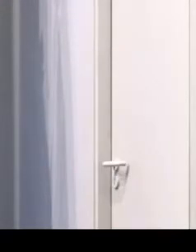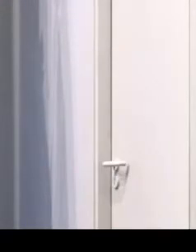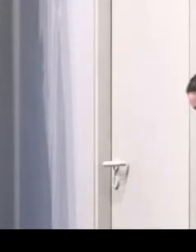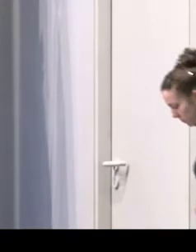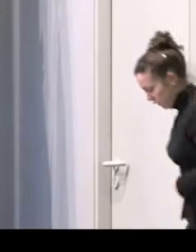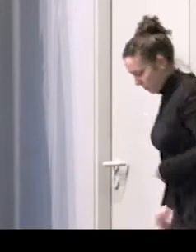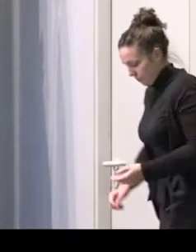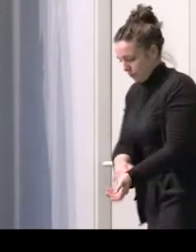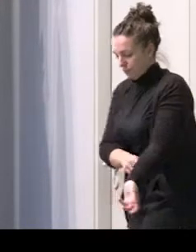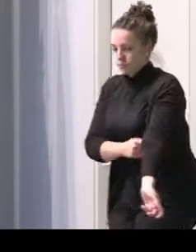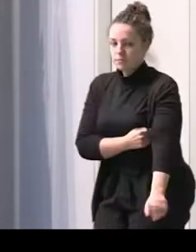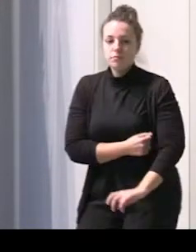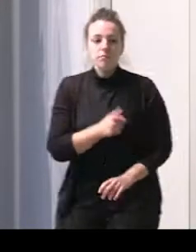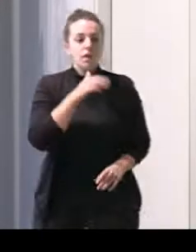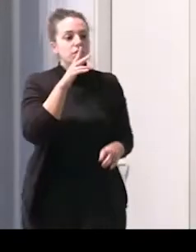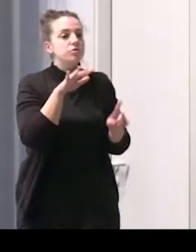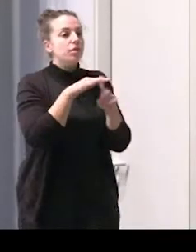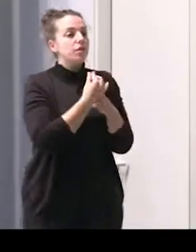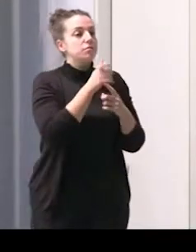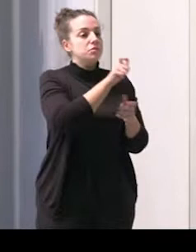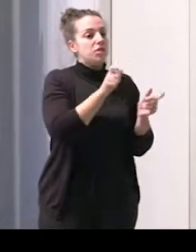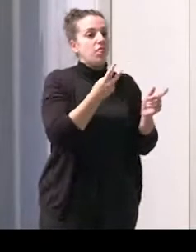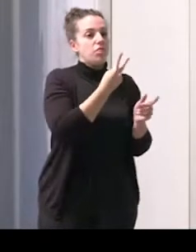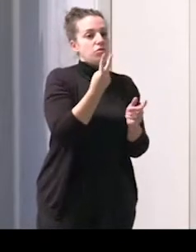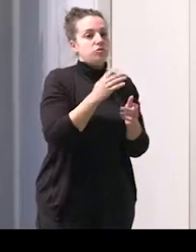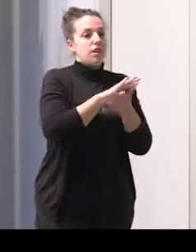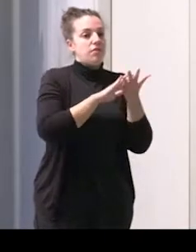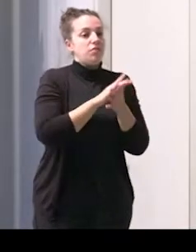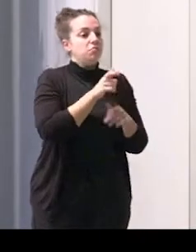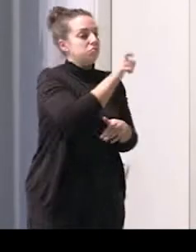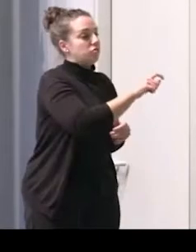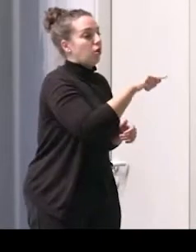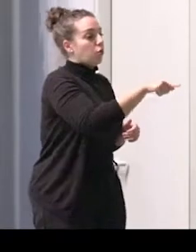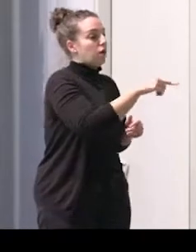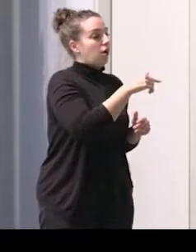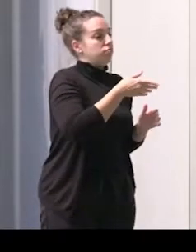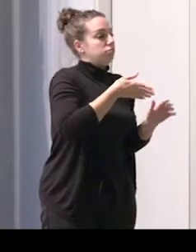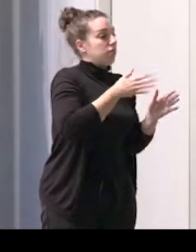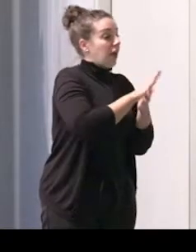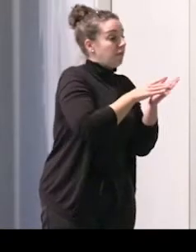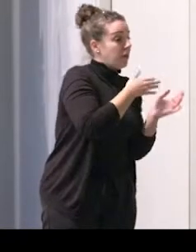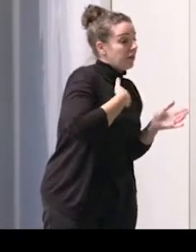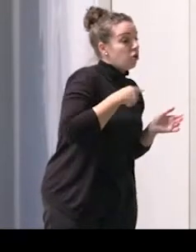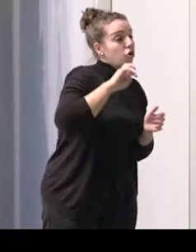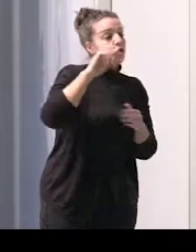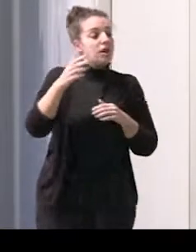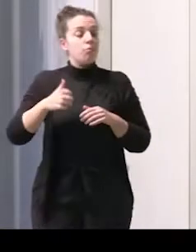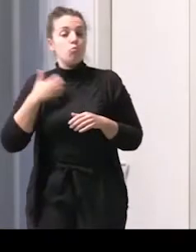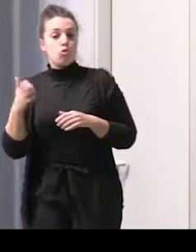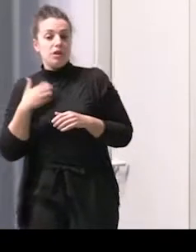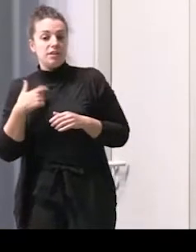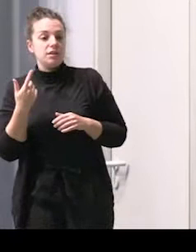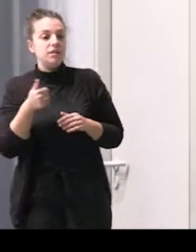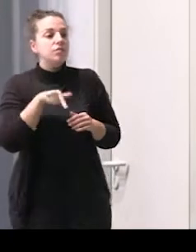2 implantes, y hay una persona a la que quiero atender y otra que me está molestando. Y voy a ilustrar cuál es la señal